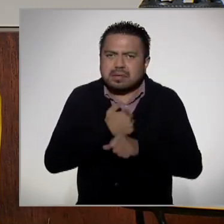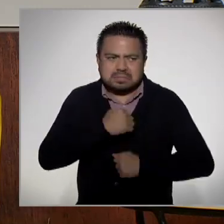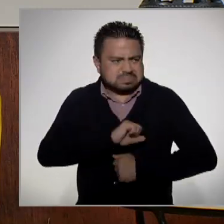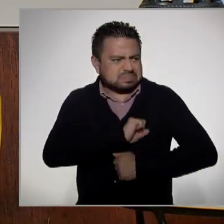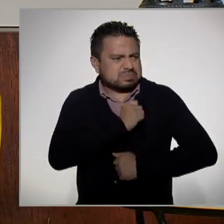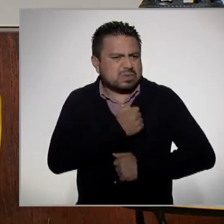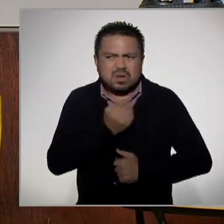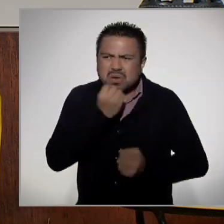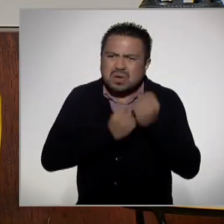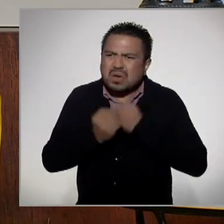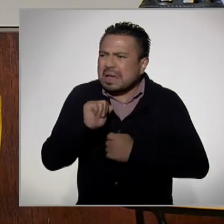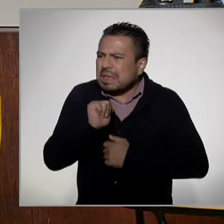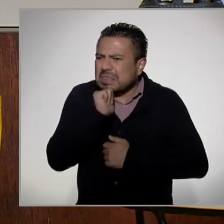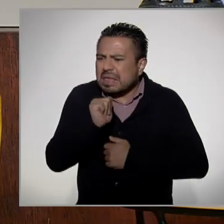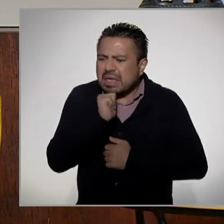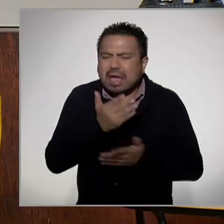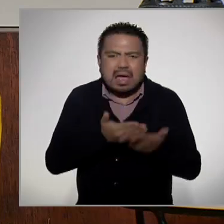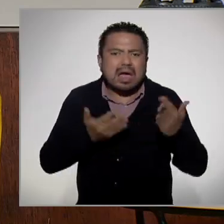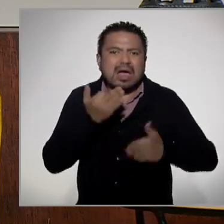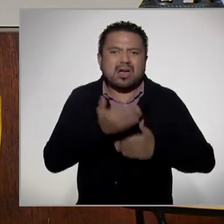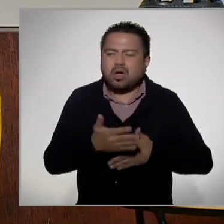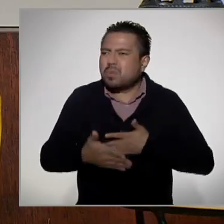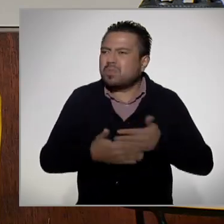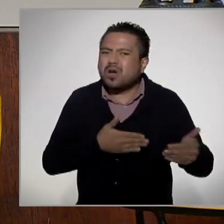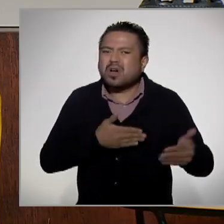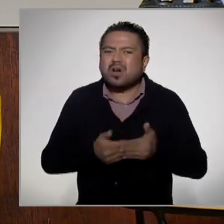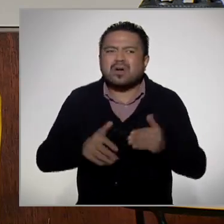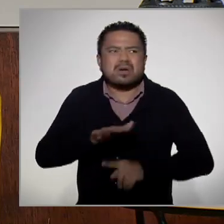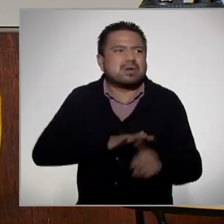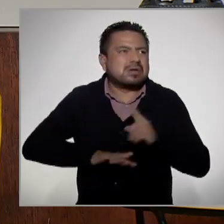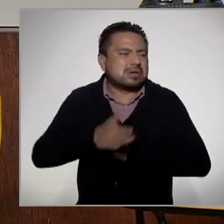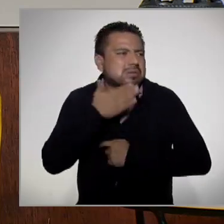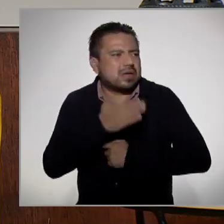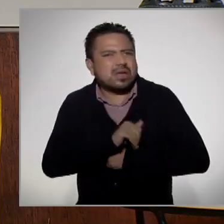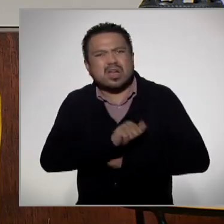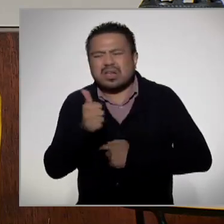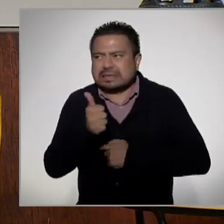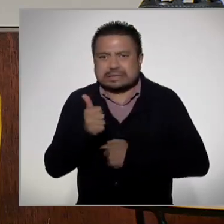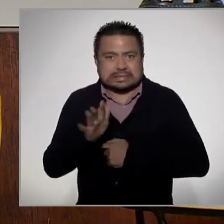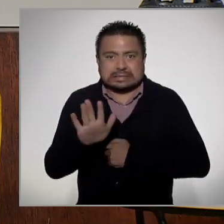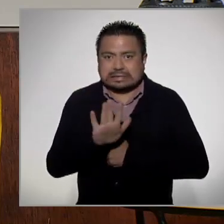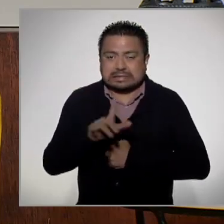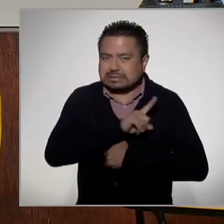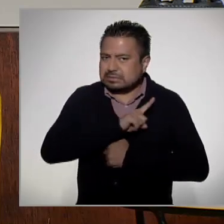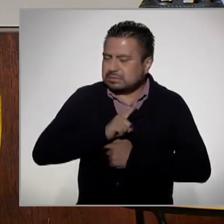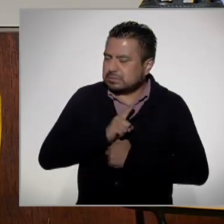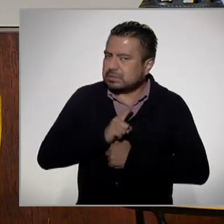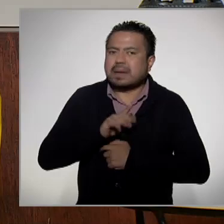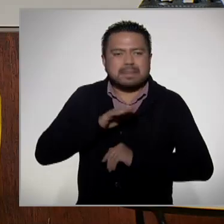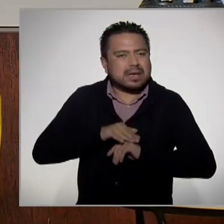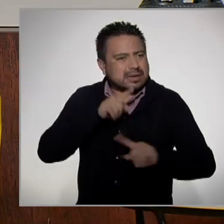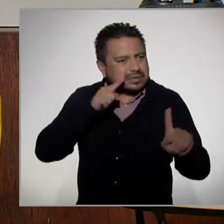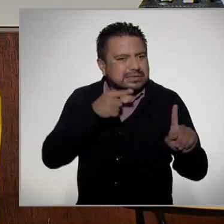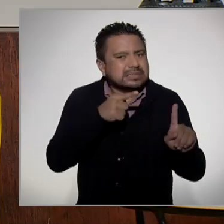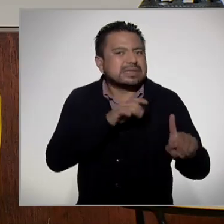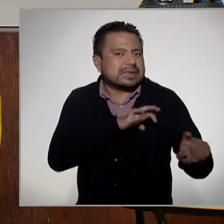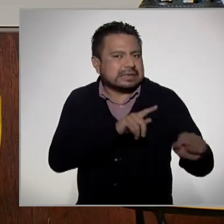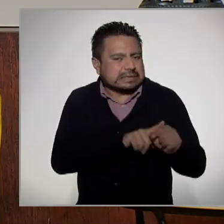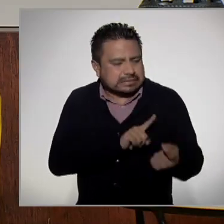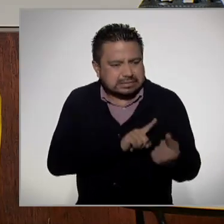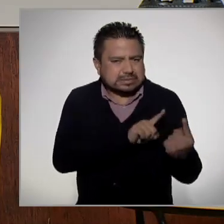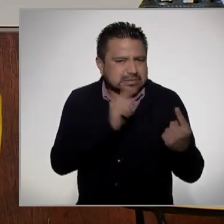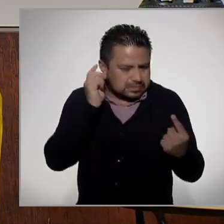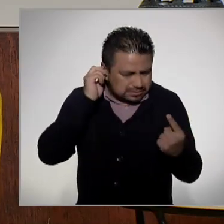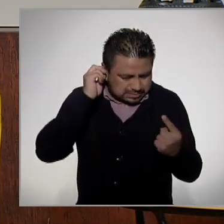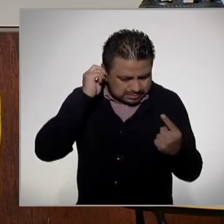porque no como nada porque ahora también las modas por un lado son buenas pero por otro lado ni tanto que queme al santo ni tanto que no lo alumbre este la